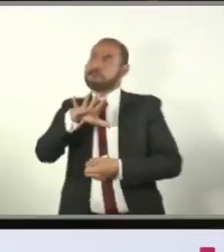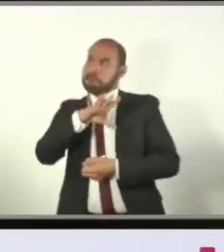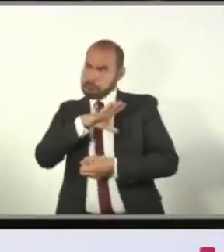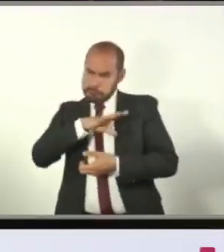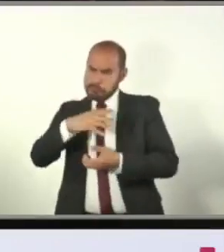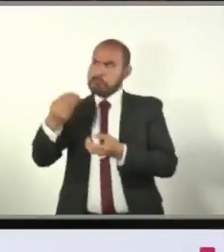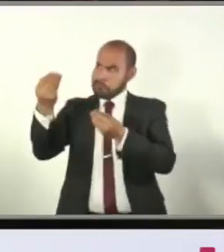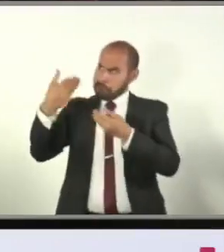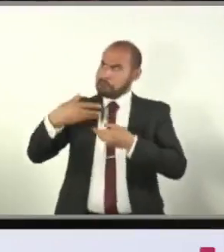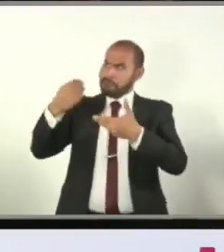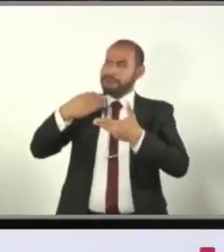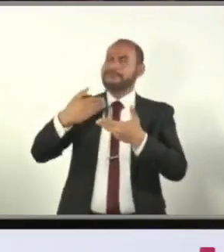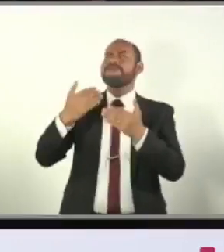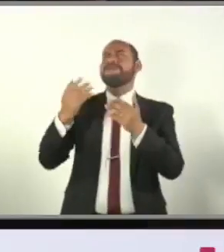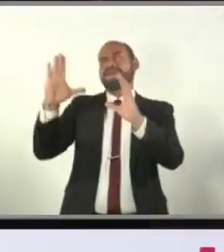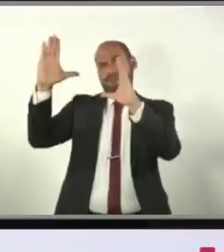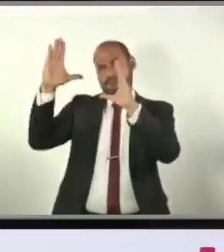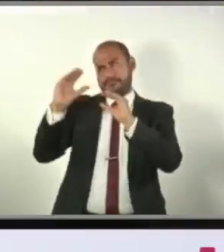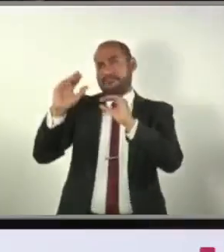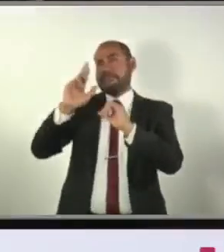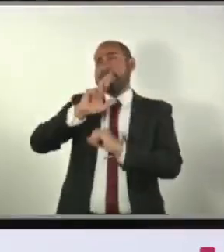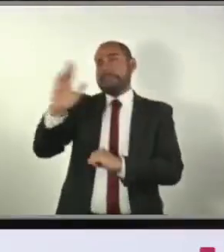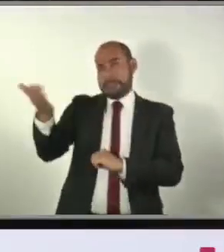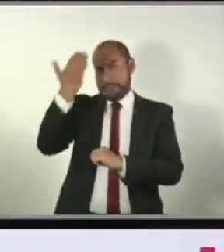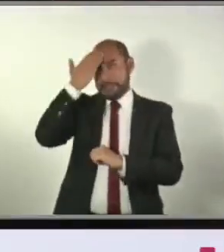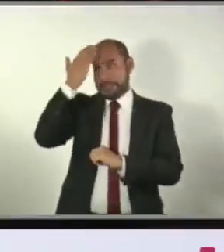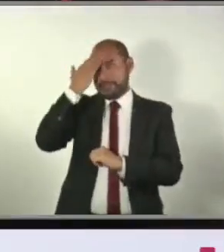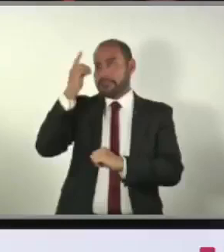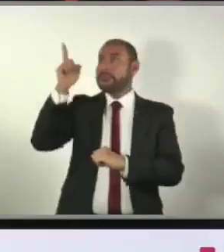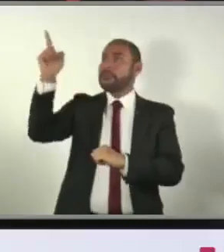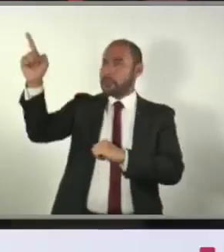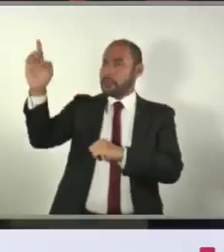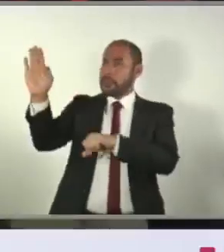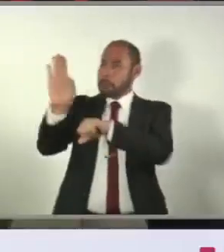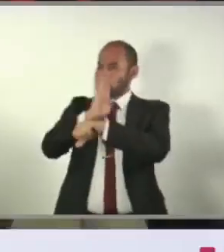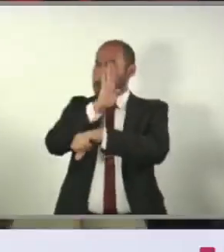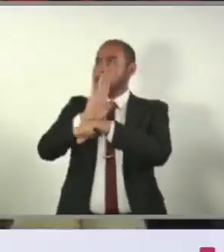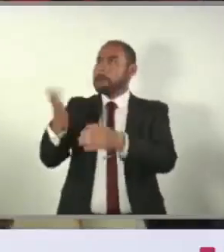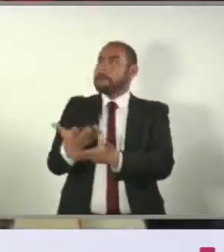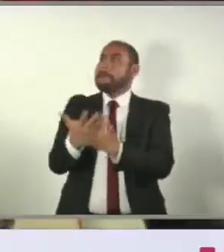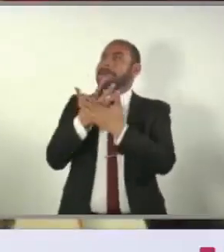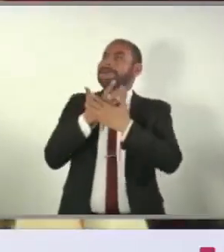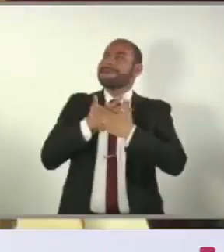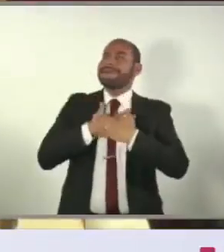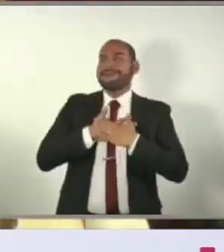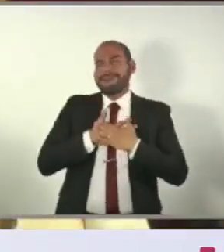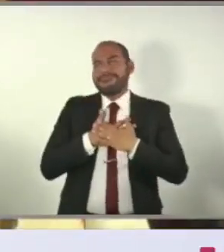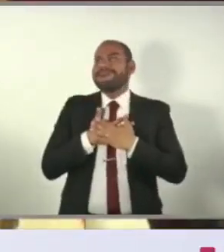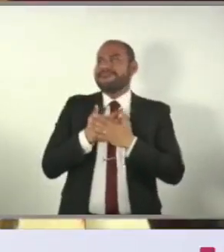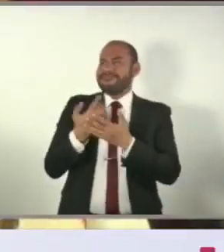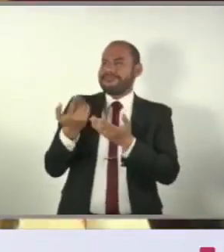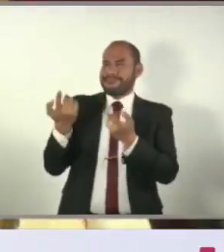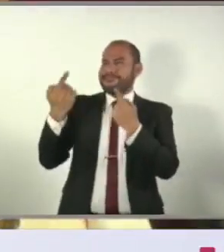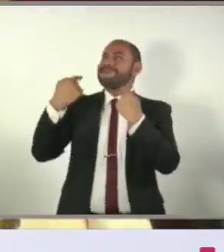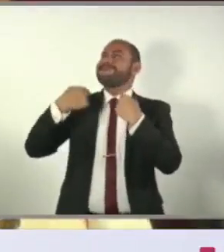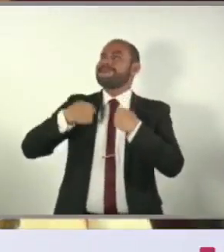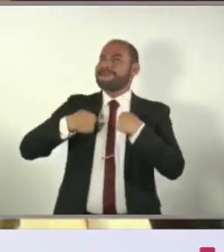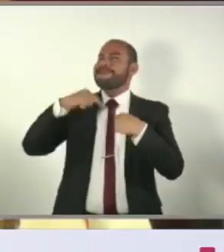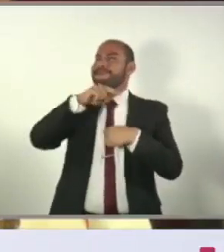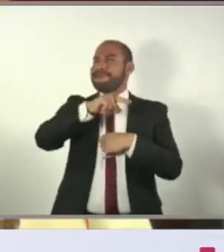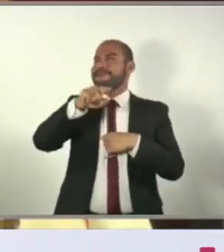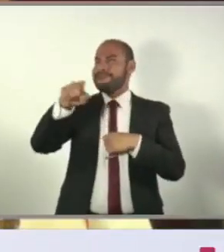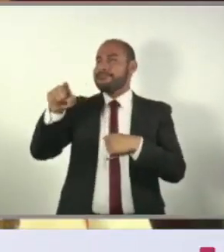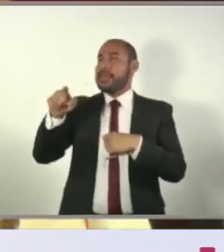enséñanos a reconocer los beneficios de tu amor y amarte con todas las fuerzas